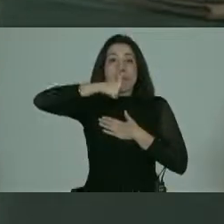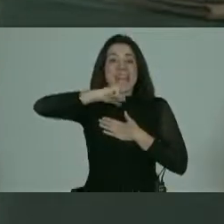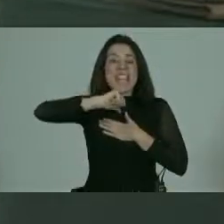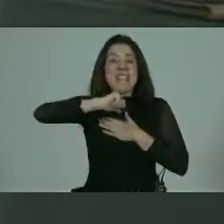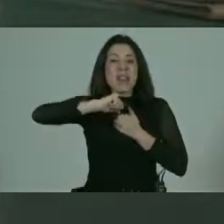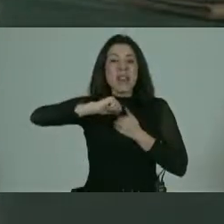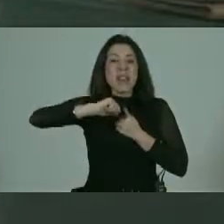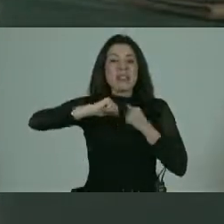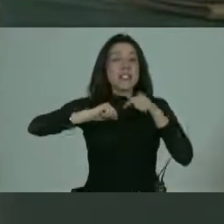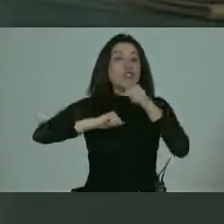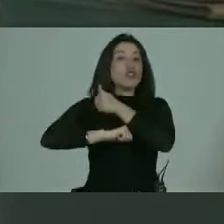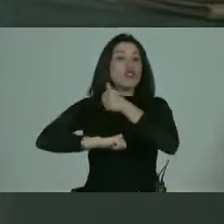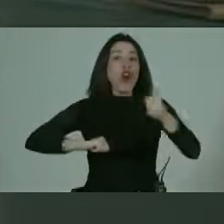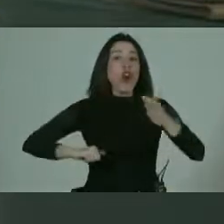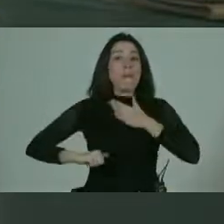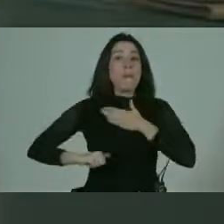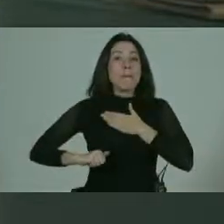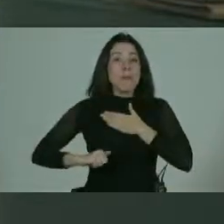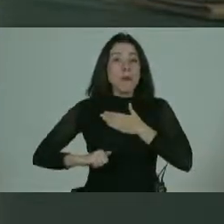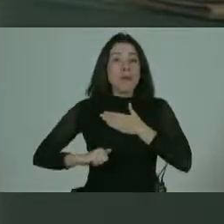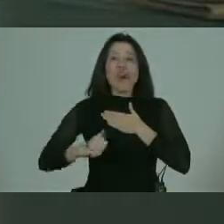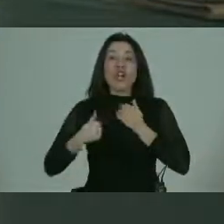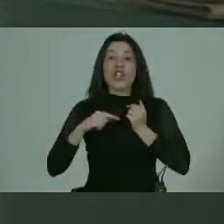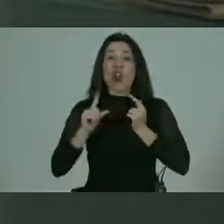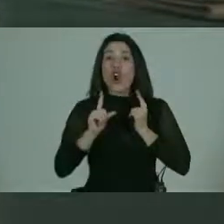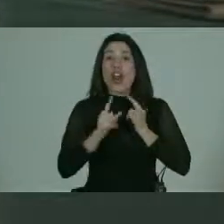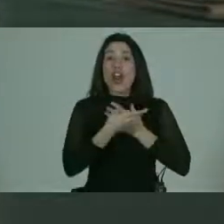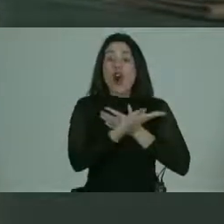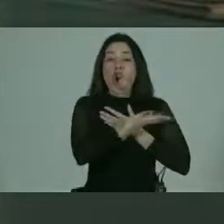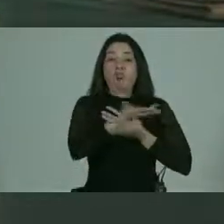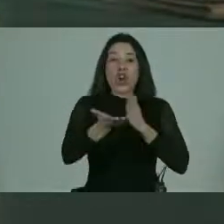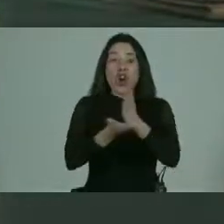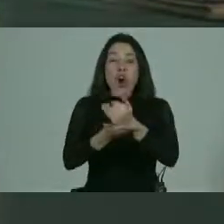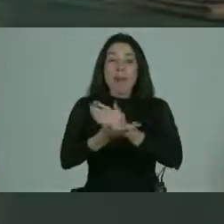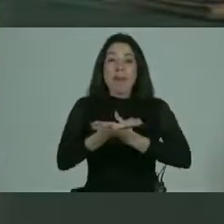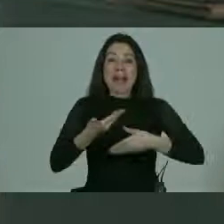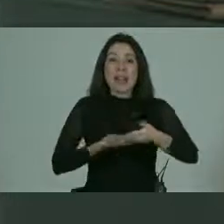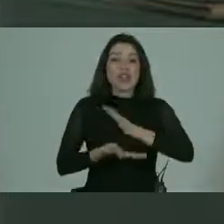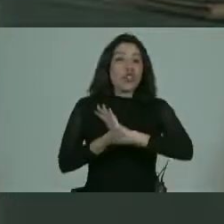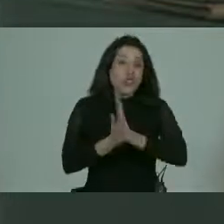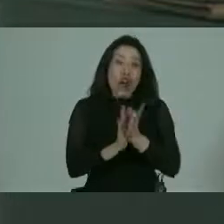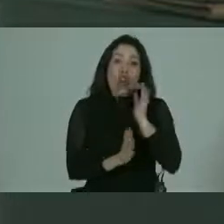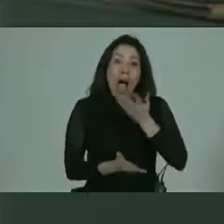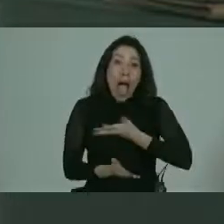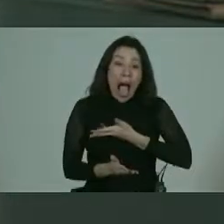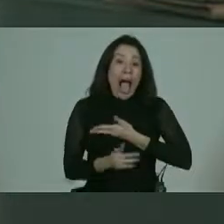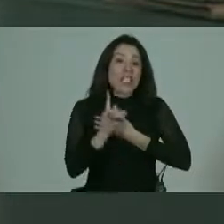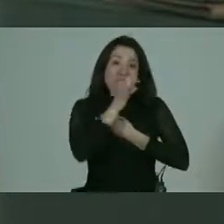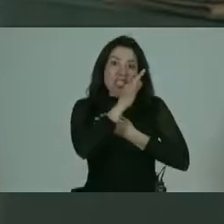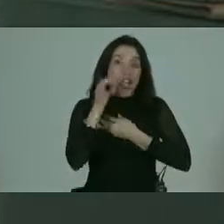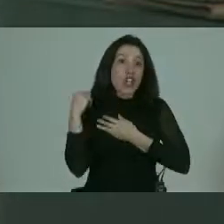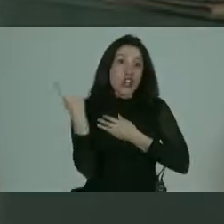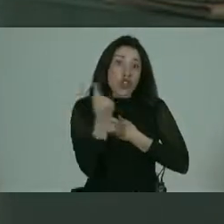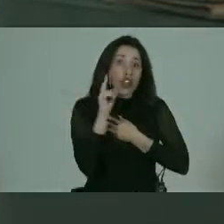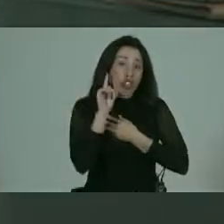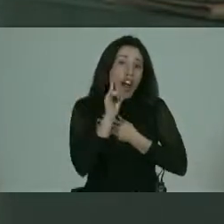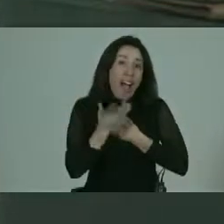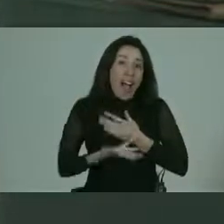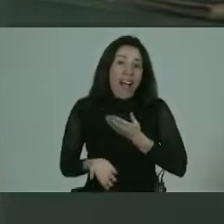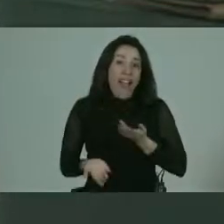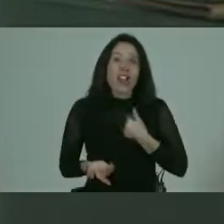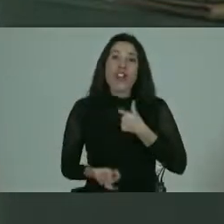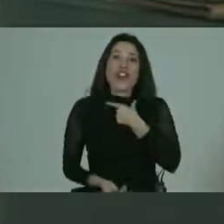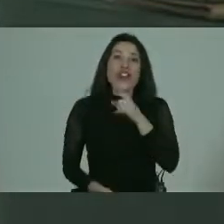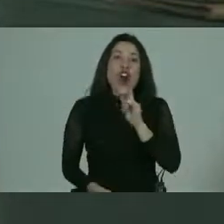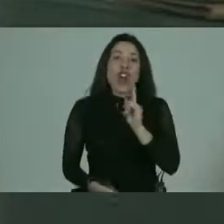sólo le pertenece a uno la esfera de que no quiere compartir con nadie todo el mundo tenemos nuestro secreto no